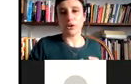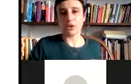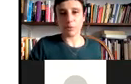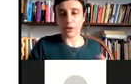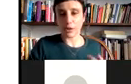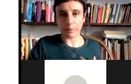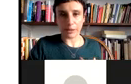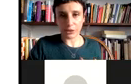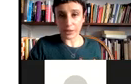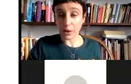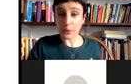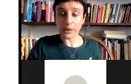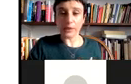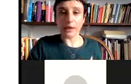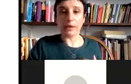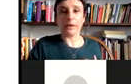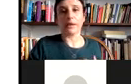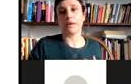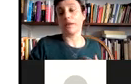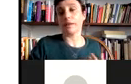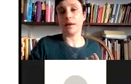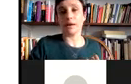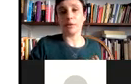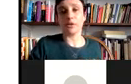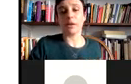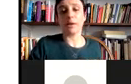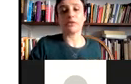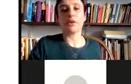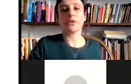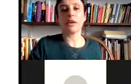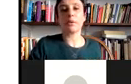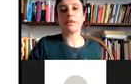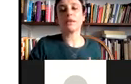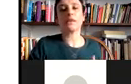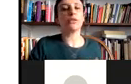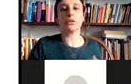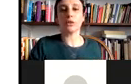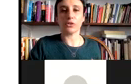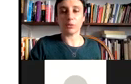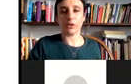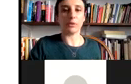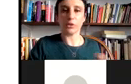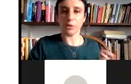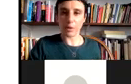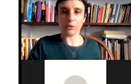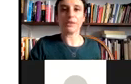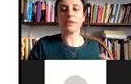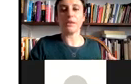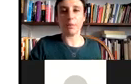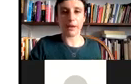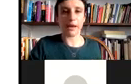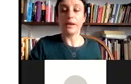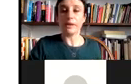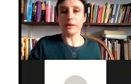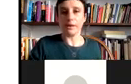los conceptos de personería jurídica, que les da autonomía a las personas con discapacidad, y todos los conceptos de autonomía